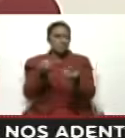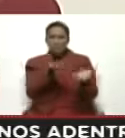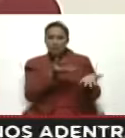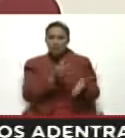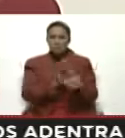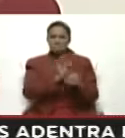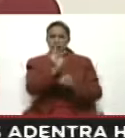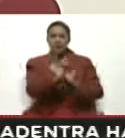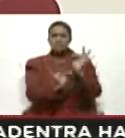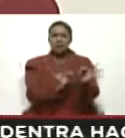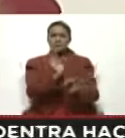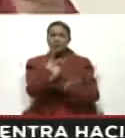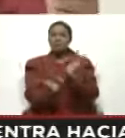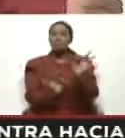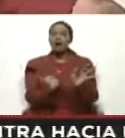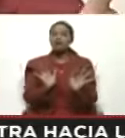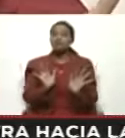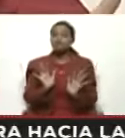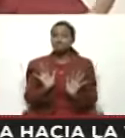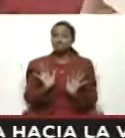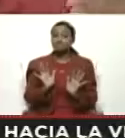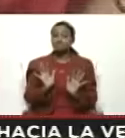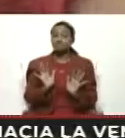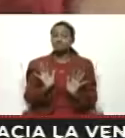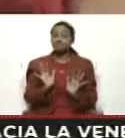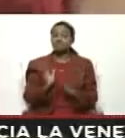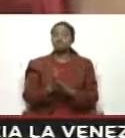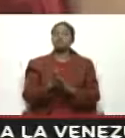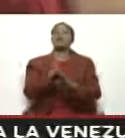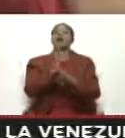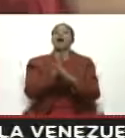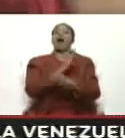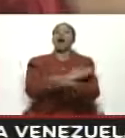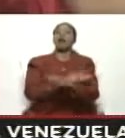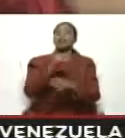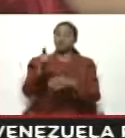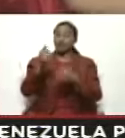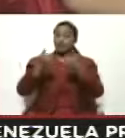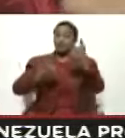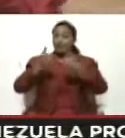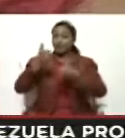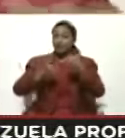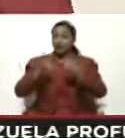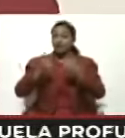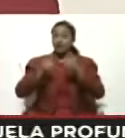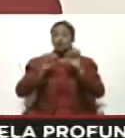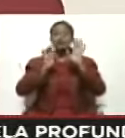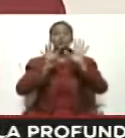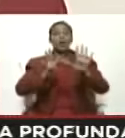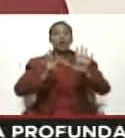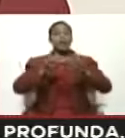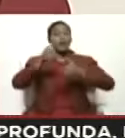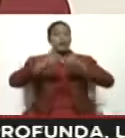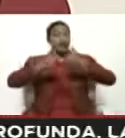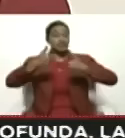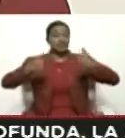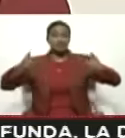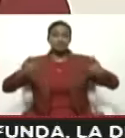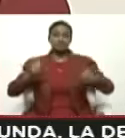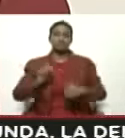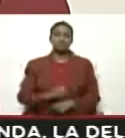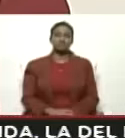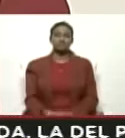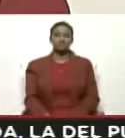De que ante ese candidato la oposición tiene 9 patarucos.